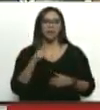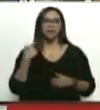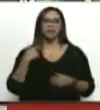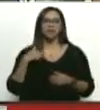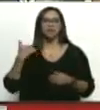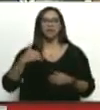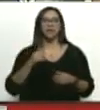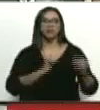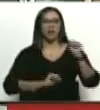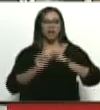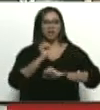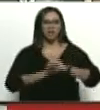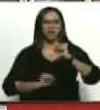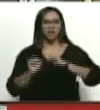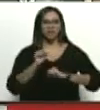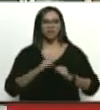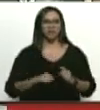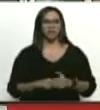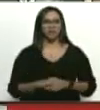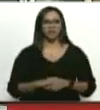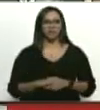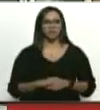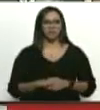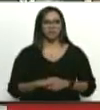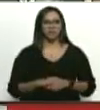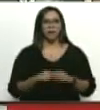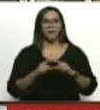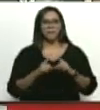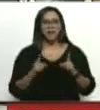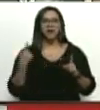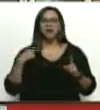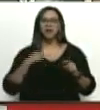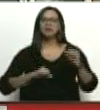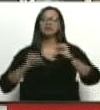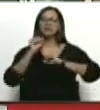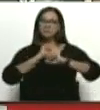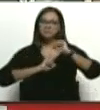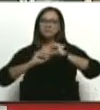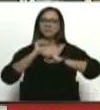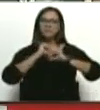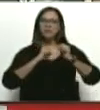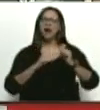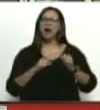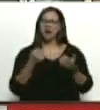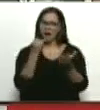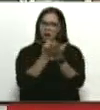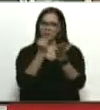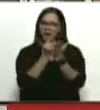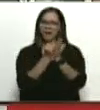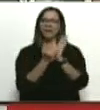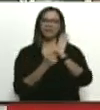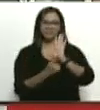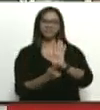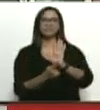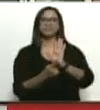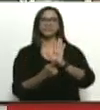a la defensa, pero tendrán que defenderse de pruebas contundentes